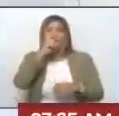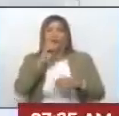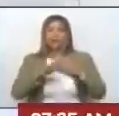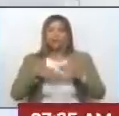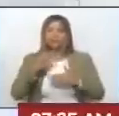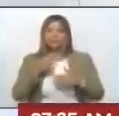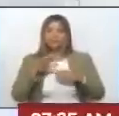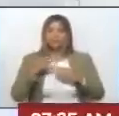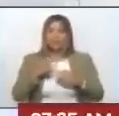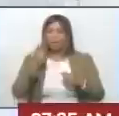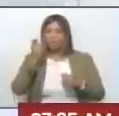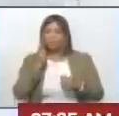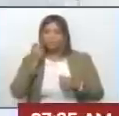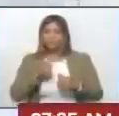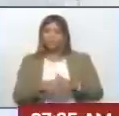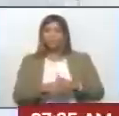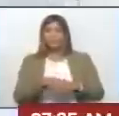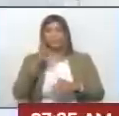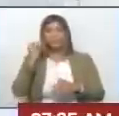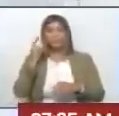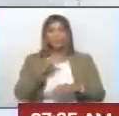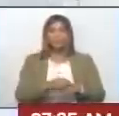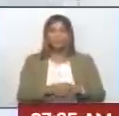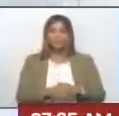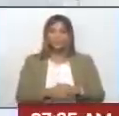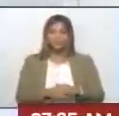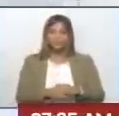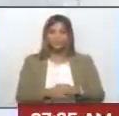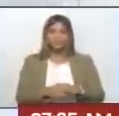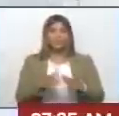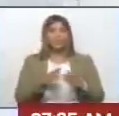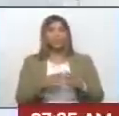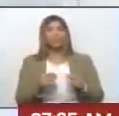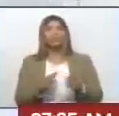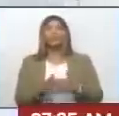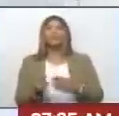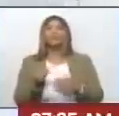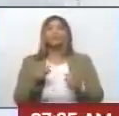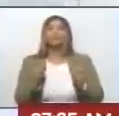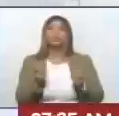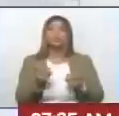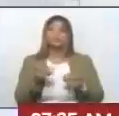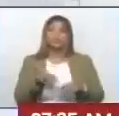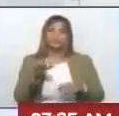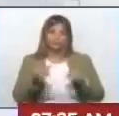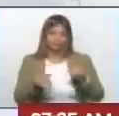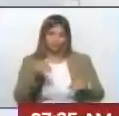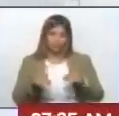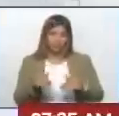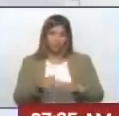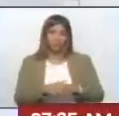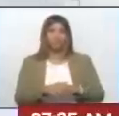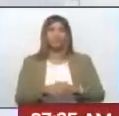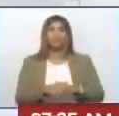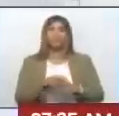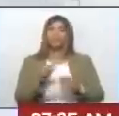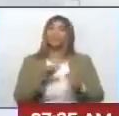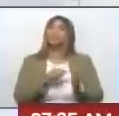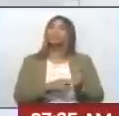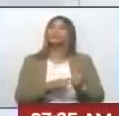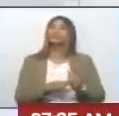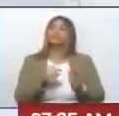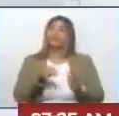a diputados, para la Asamblea Nacional, en todo lo que es un tema de elección popular para la